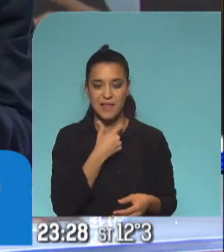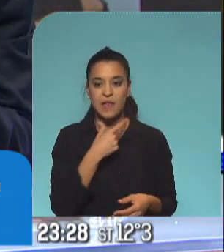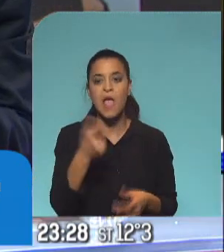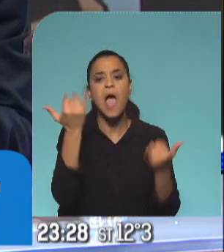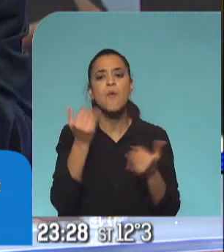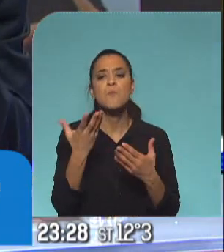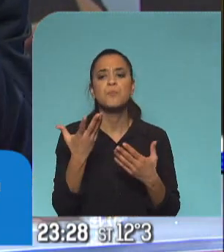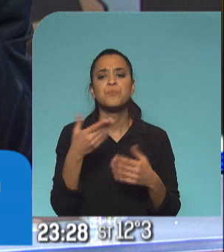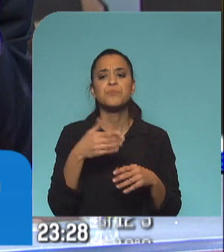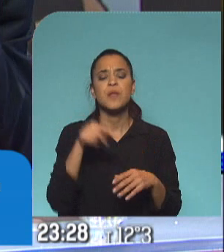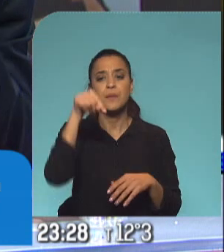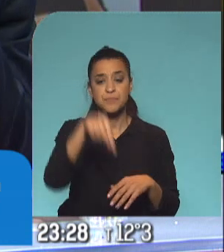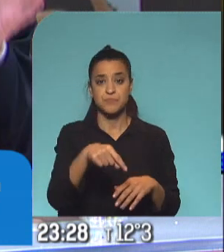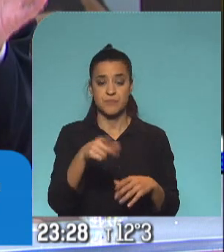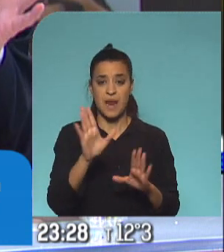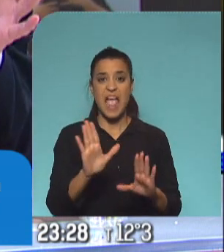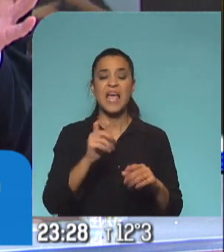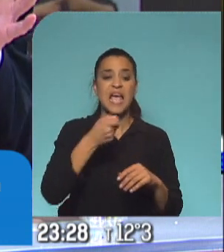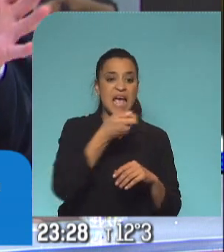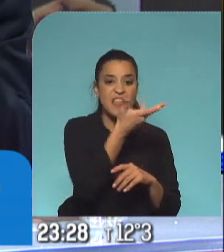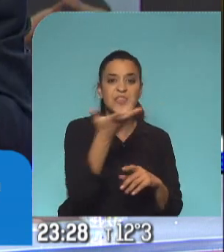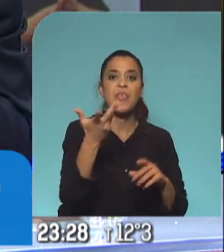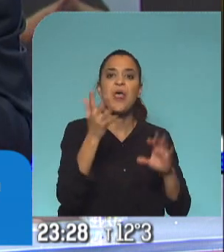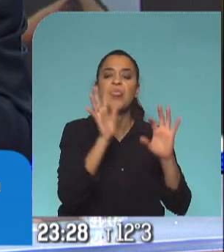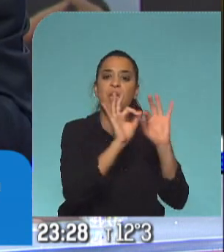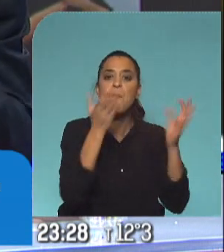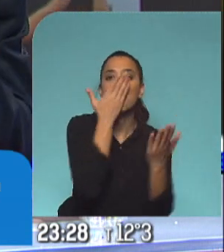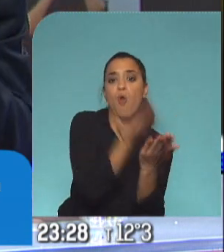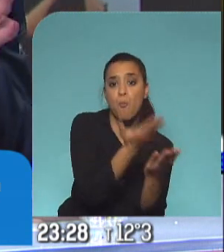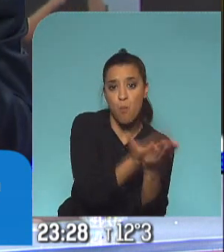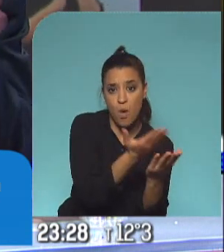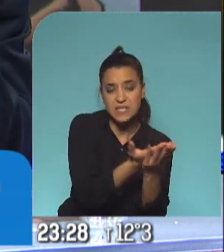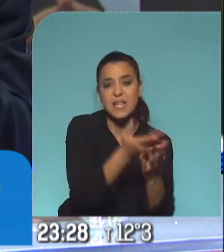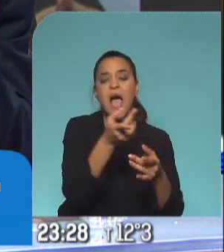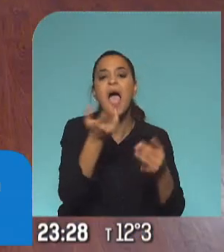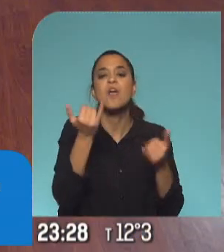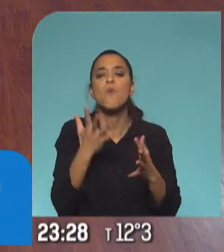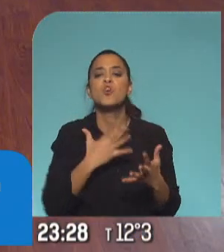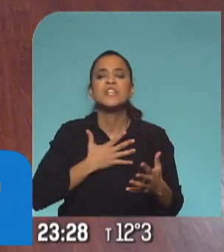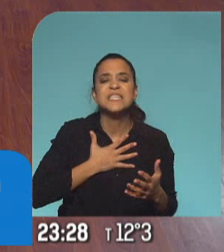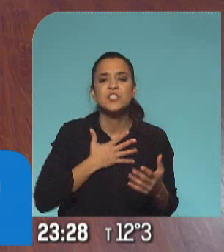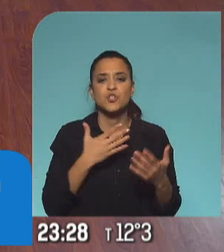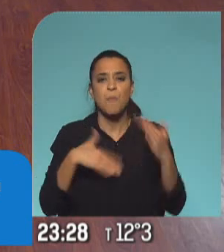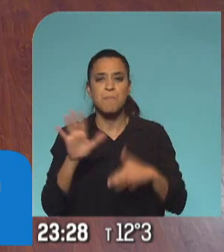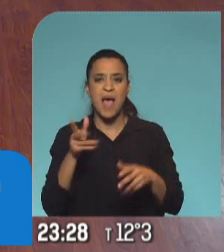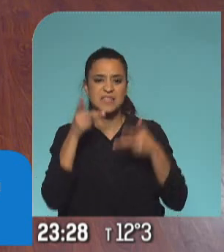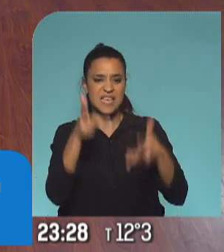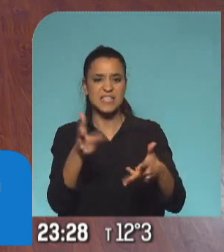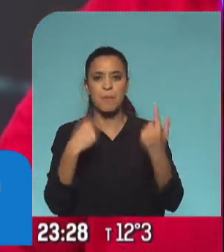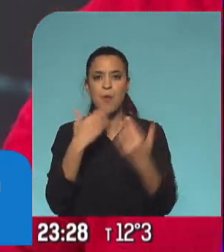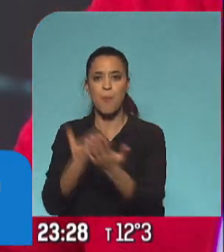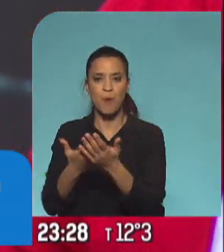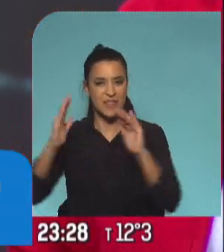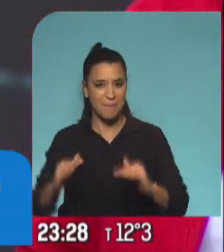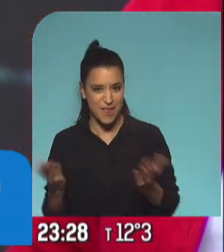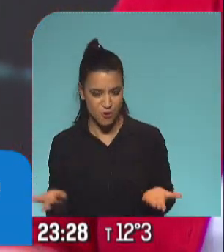vez mucho más en la ecuación cantidad de eslogans con propuestas. Hubo la sensación que hubo más eslogans que propuestas, ¿no? Mucho